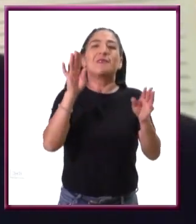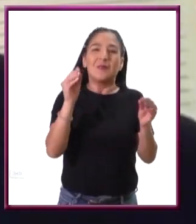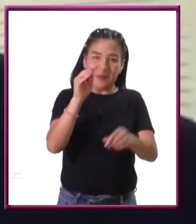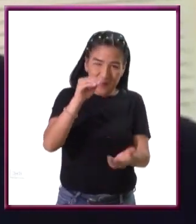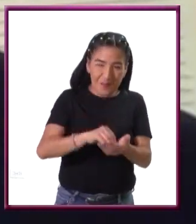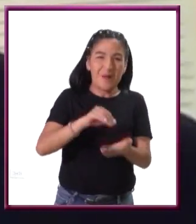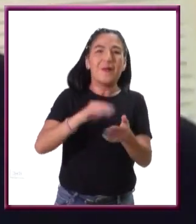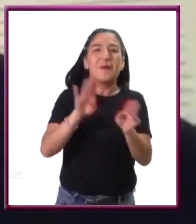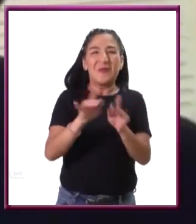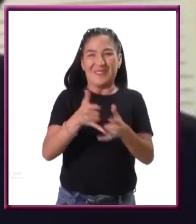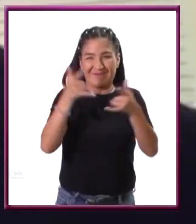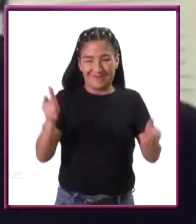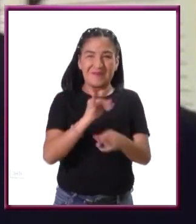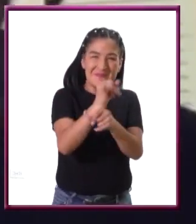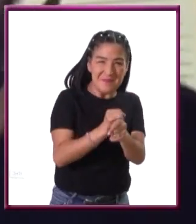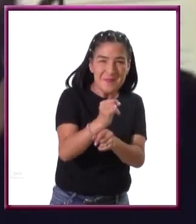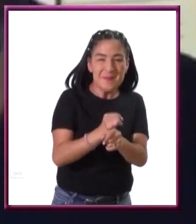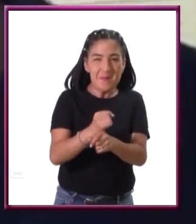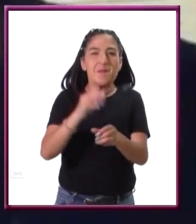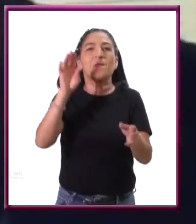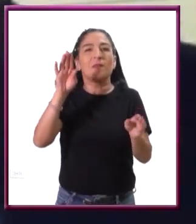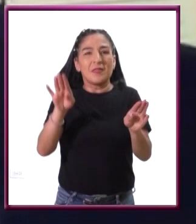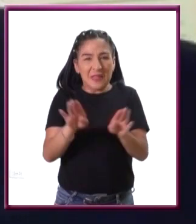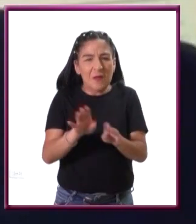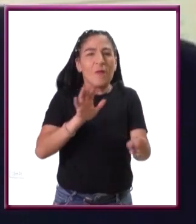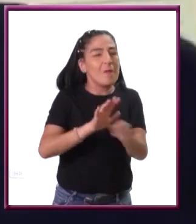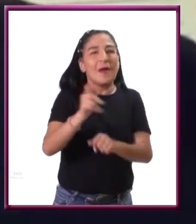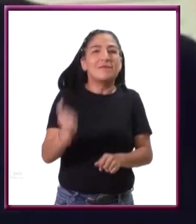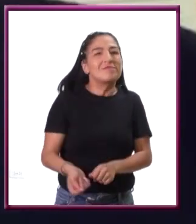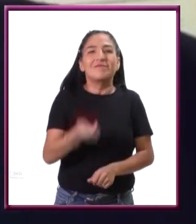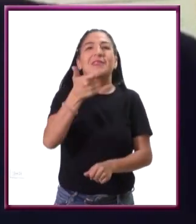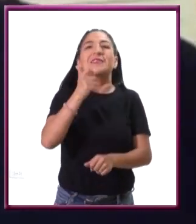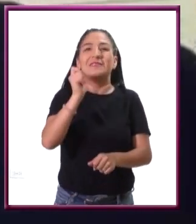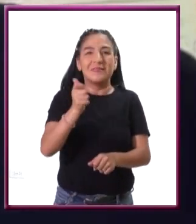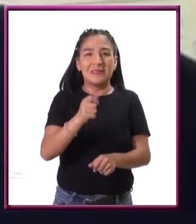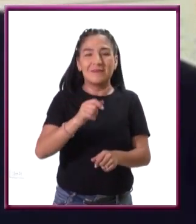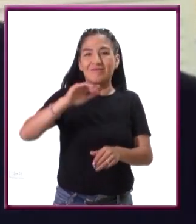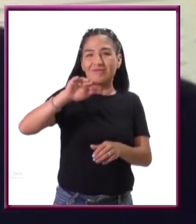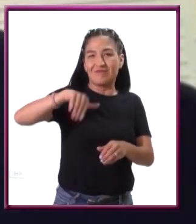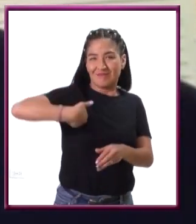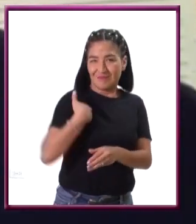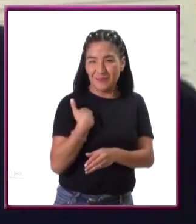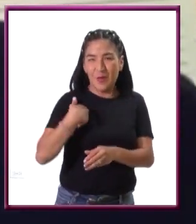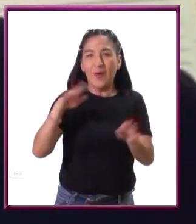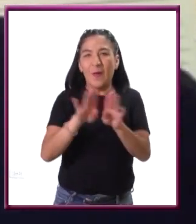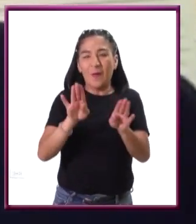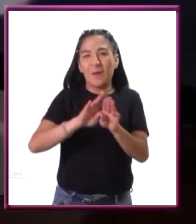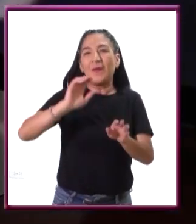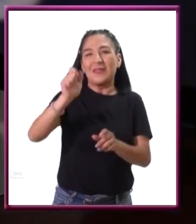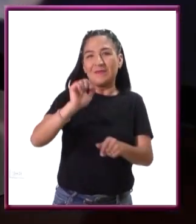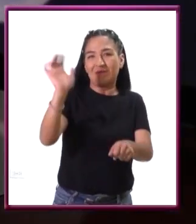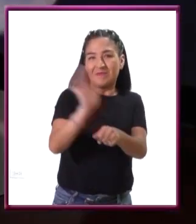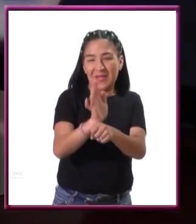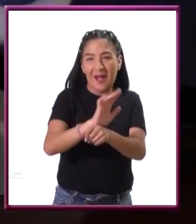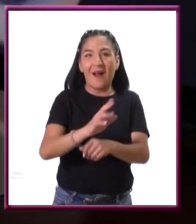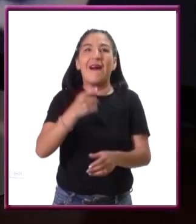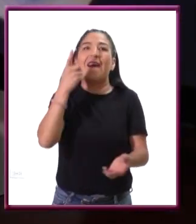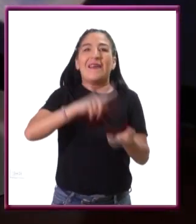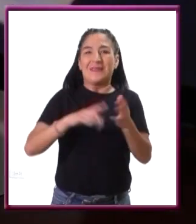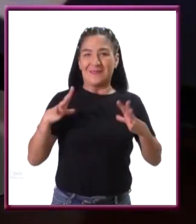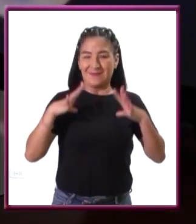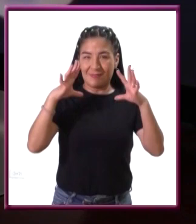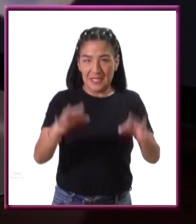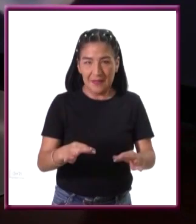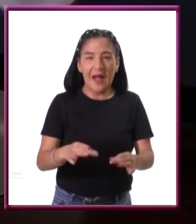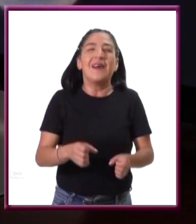apenas están diciendo cuál es la película, el primer archivo de película que existe en el mundo. Seguramente habrá otro por